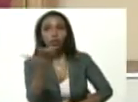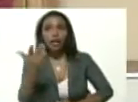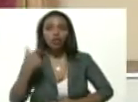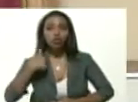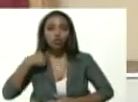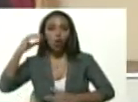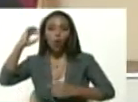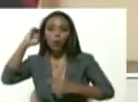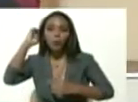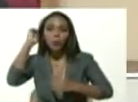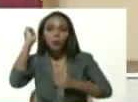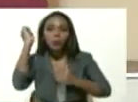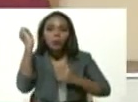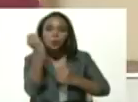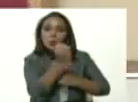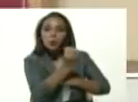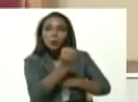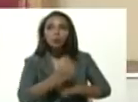tapabocas